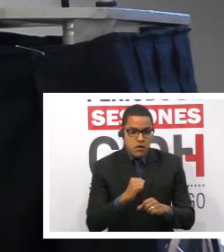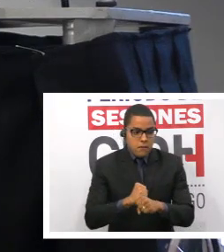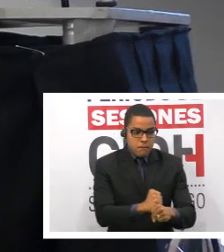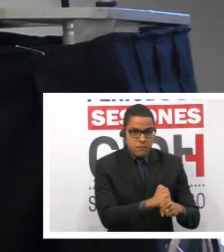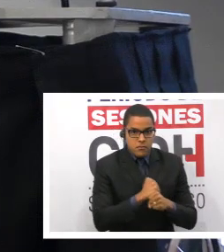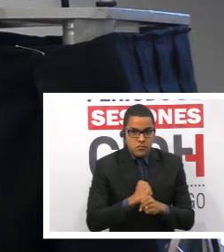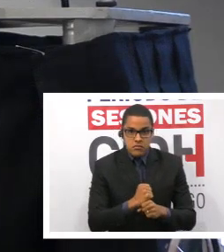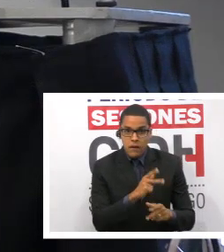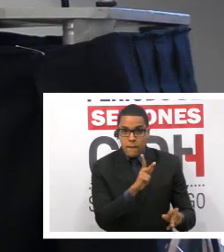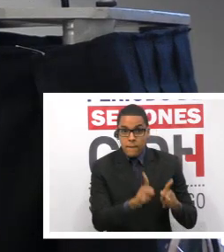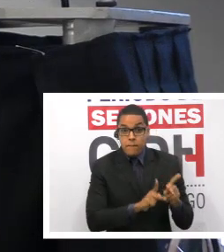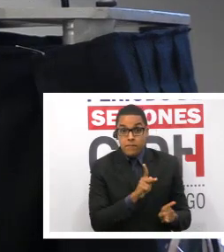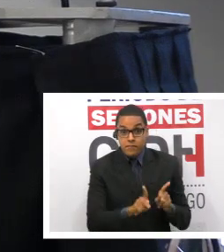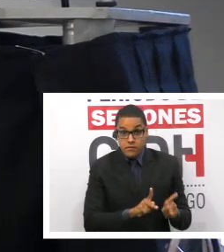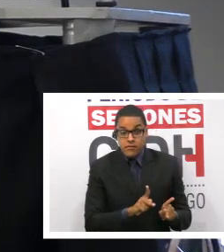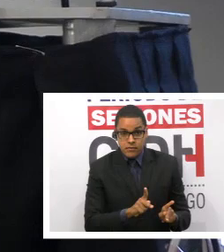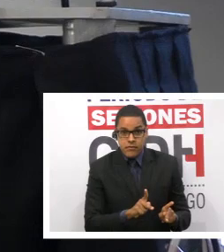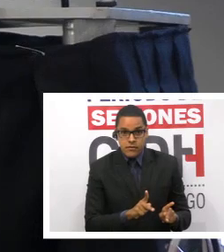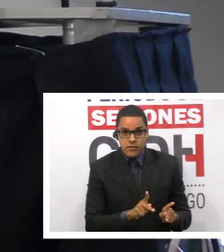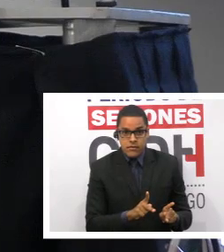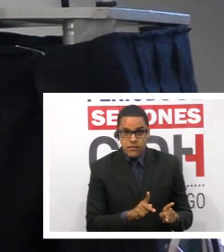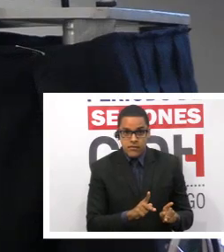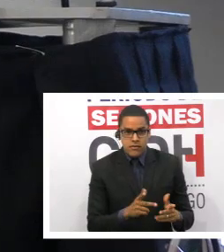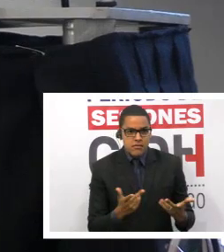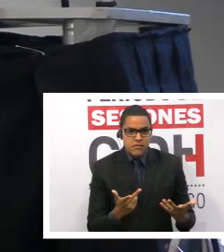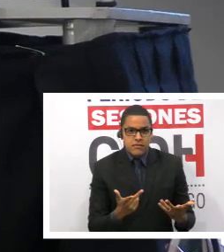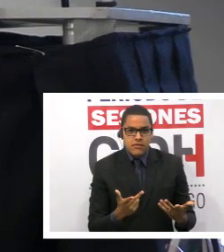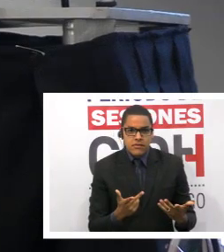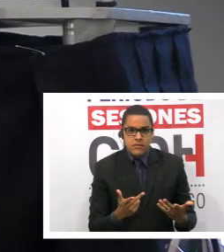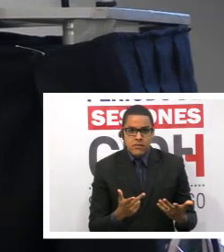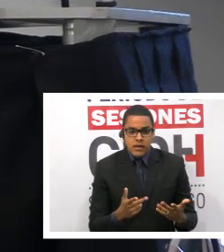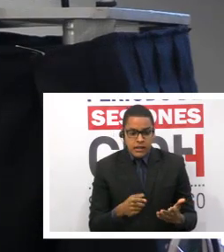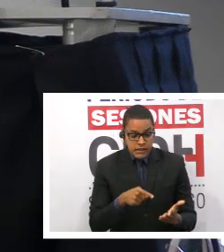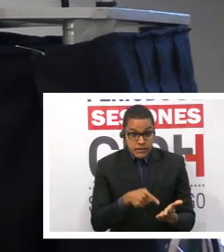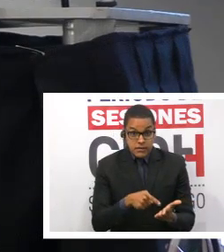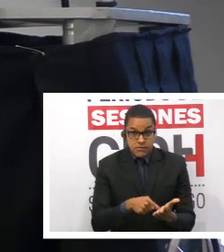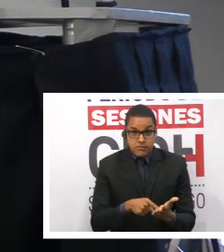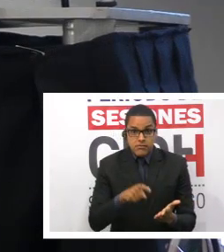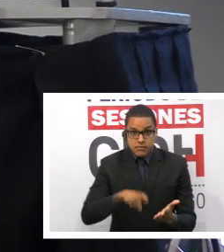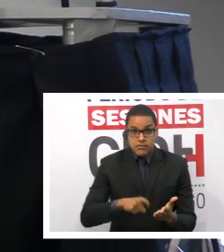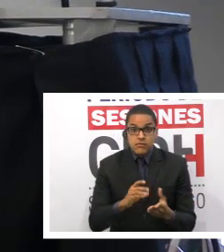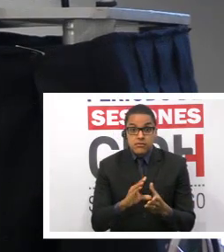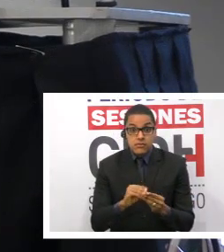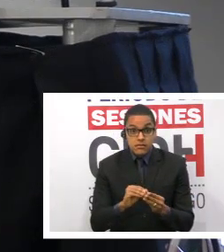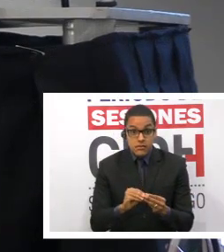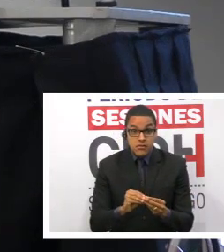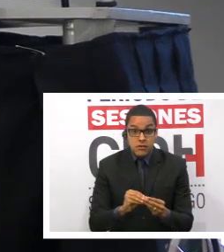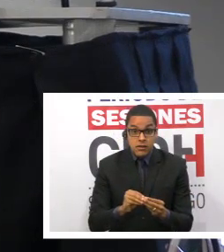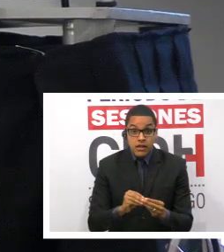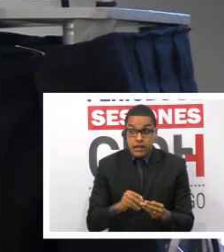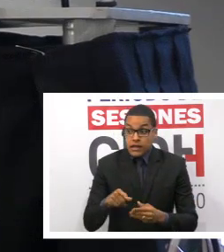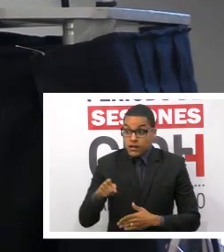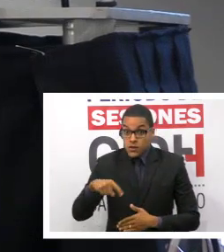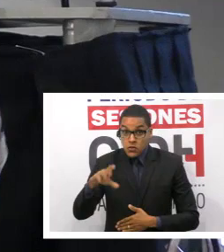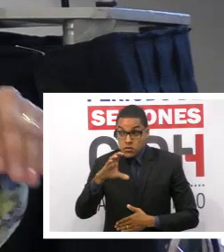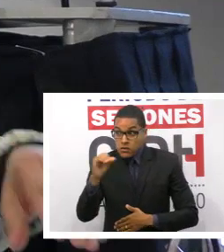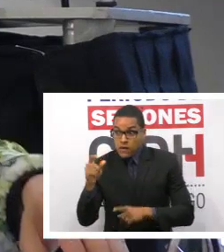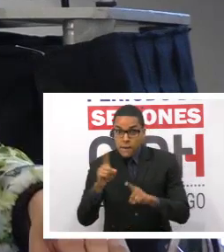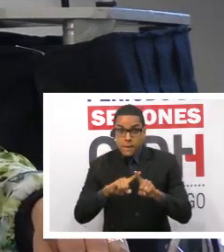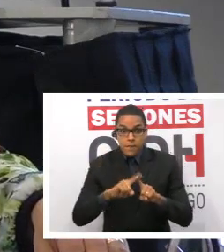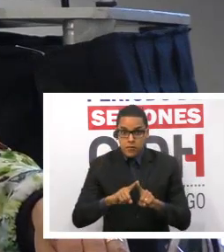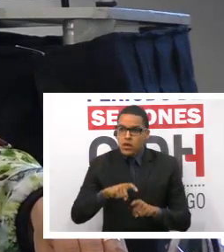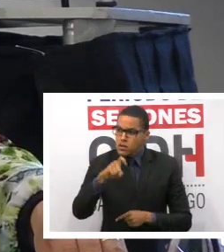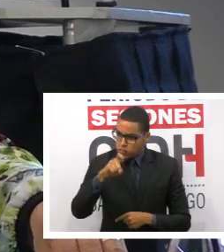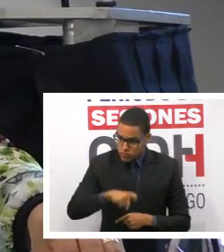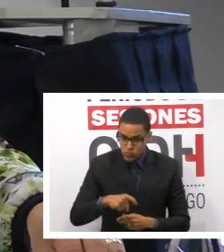obligaciones de los estados para proteger contra los abusos fiscales y los deberes de las corporaciones de contribuir su parte justa al financiamiento de los